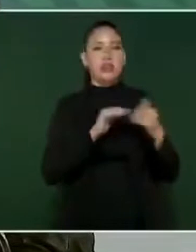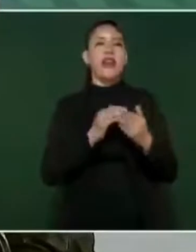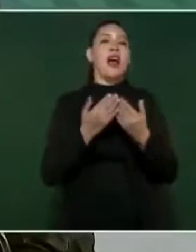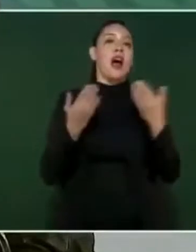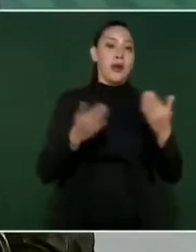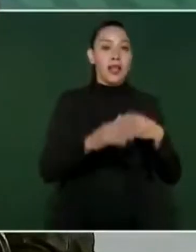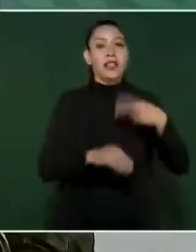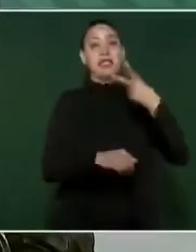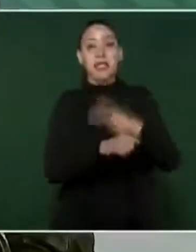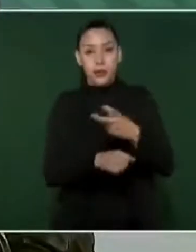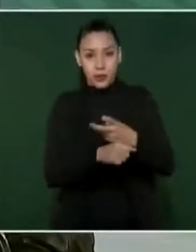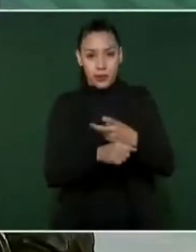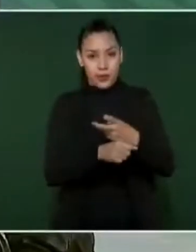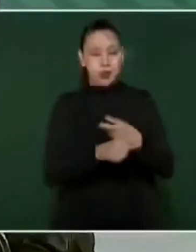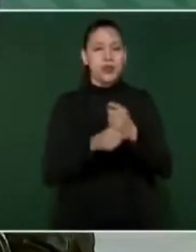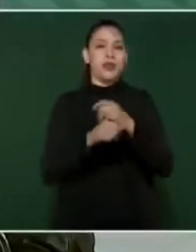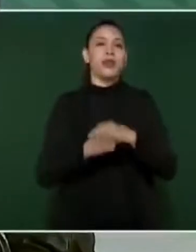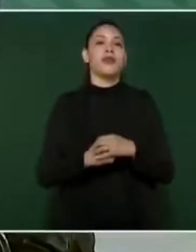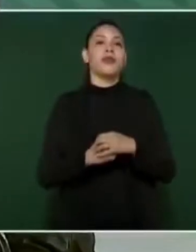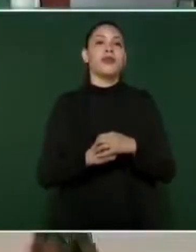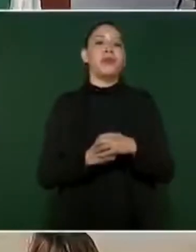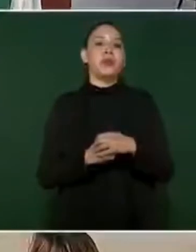Nuestro segundo año,